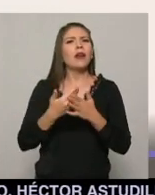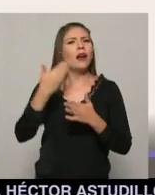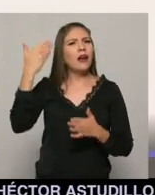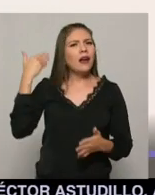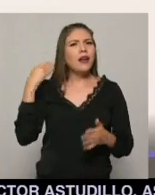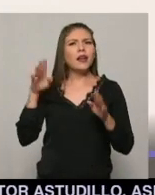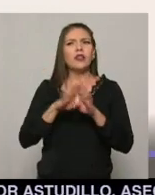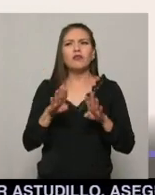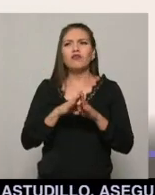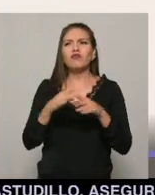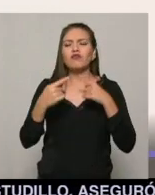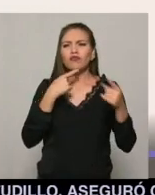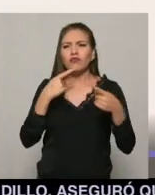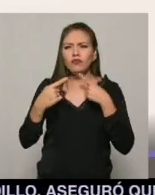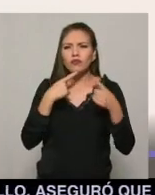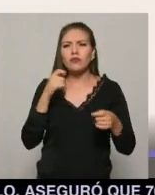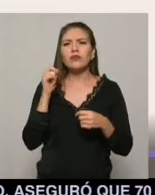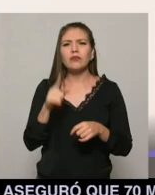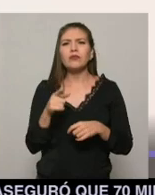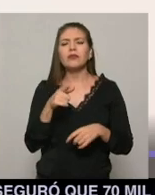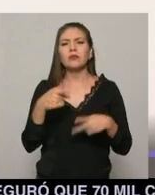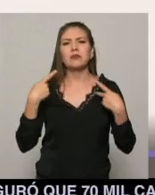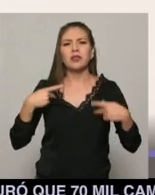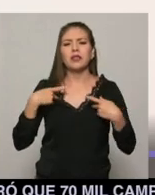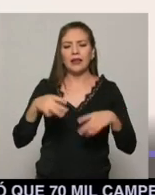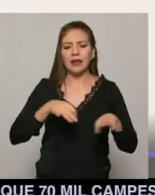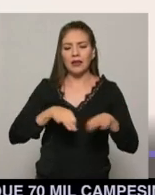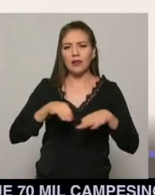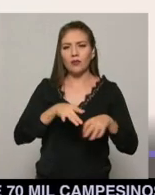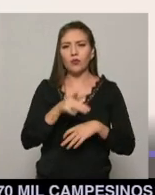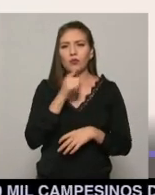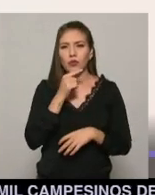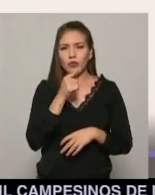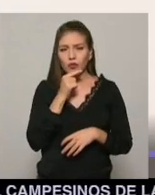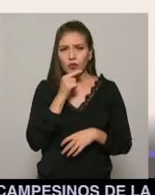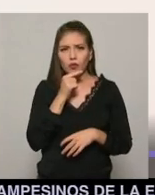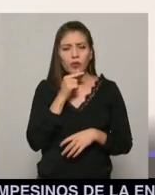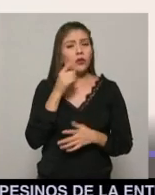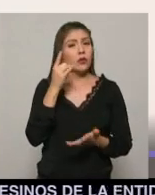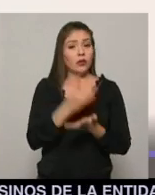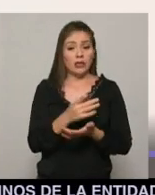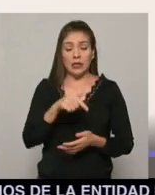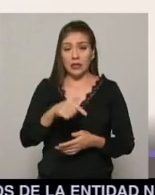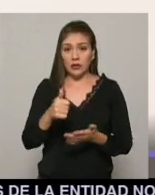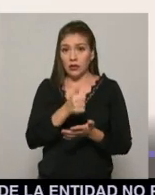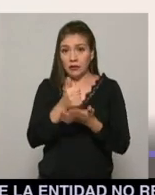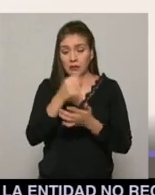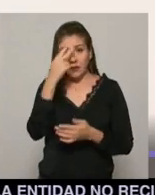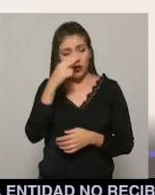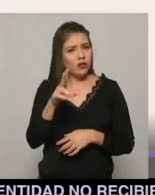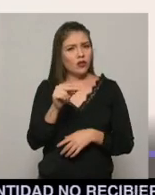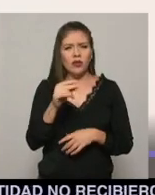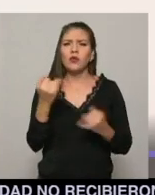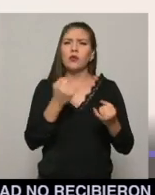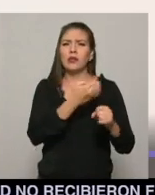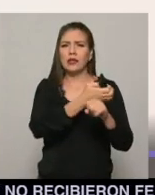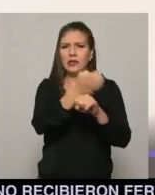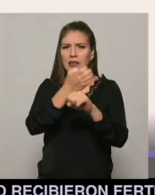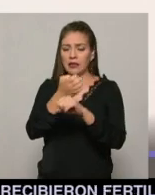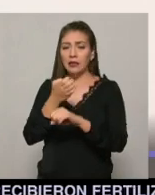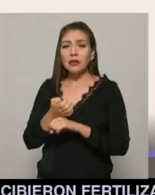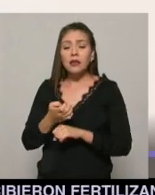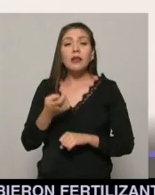tiempo sobre la corporación policial, sobre todo en la Ciudad de México, no solo en la Ciudad de México, pero centrándonos en este caso a partir, justo tomando